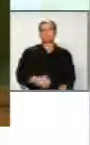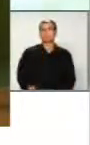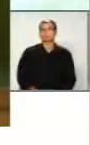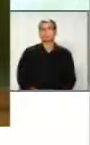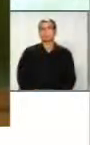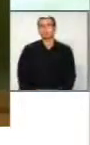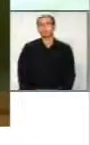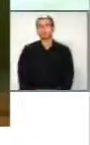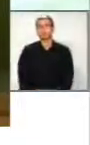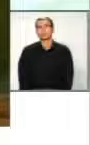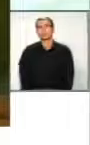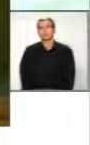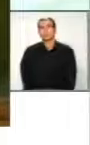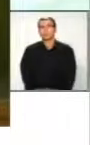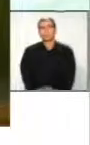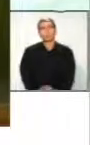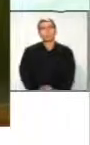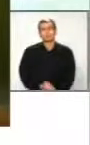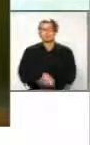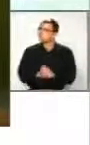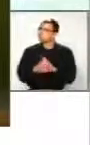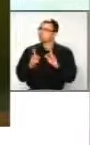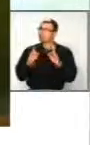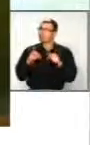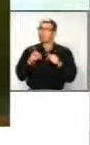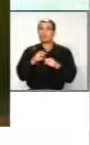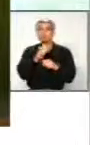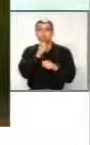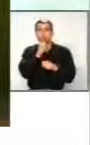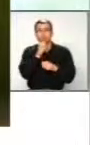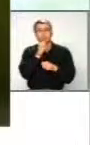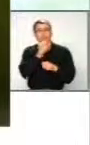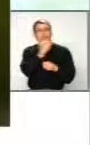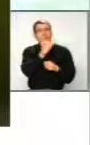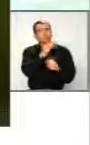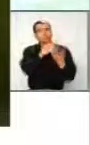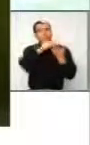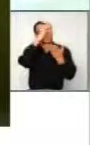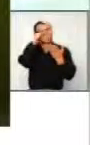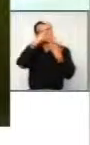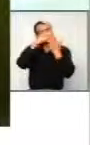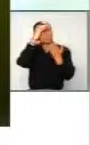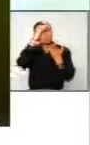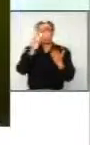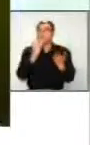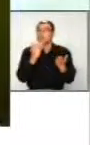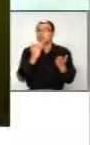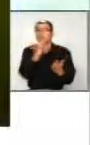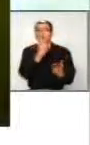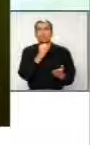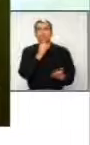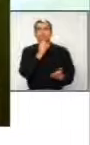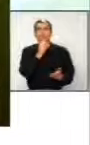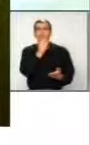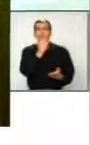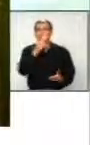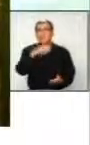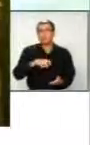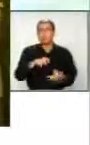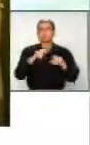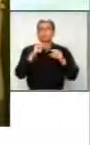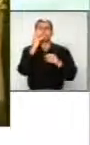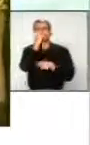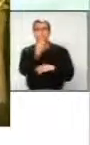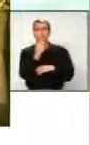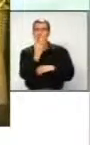otro tipo de géneros, el noticioso también ha marcado durante la historia, primero, que tiene que existir belleza, sí, que